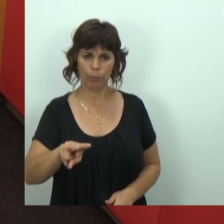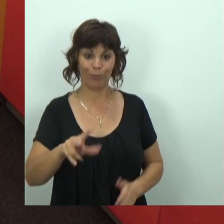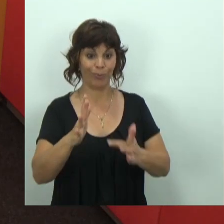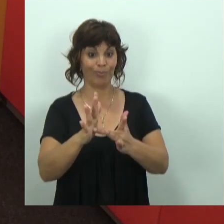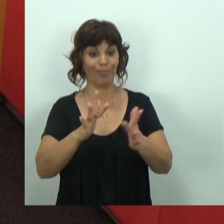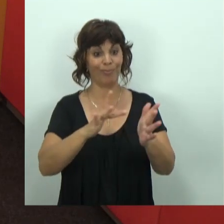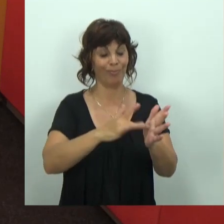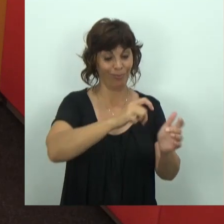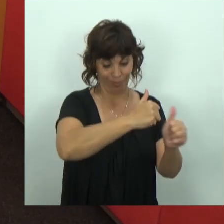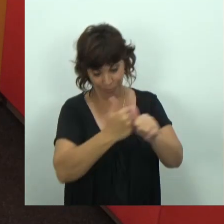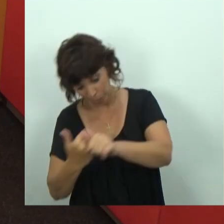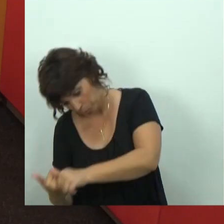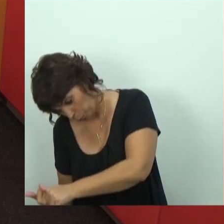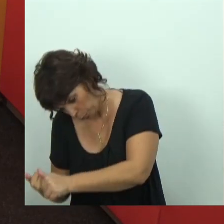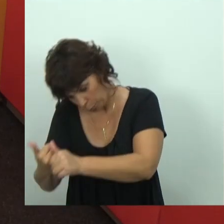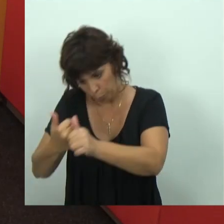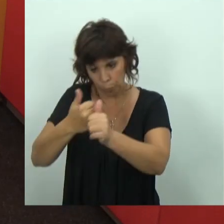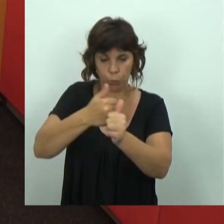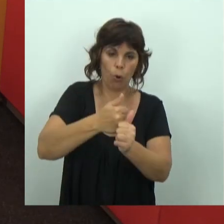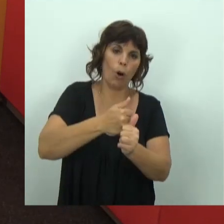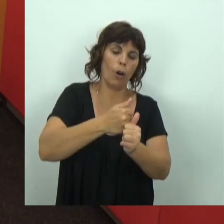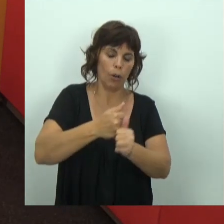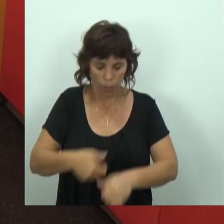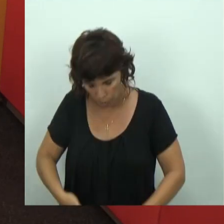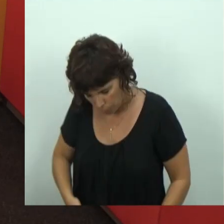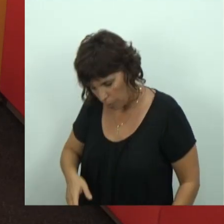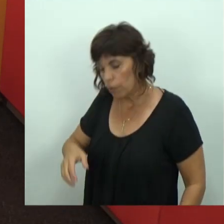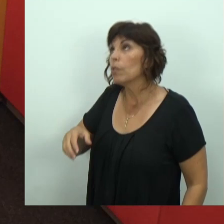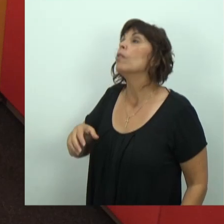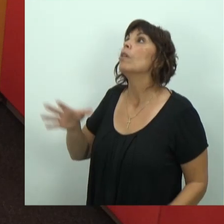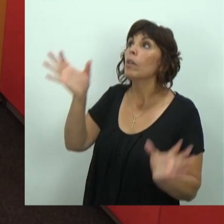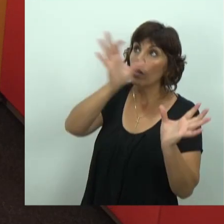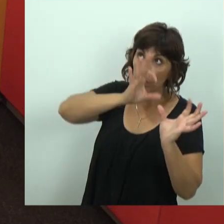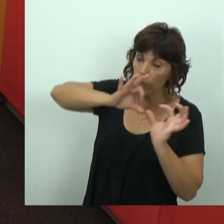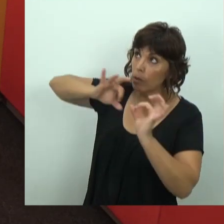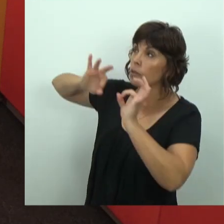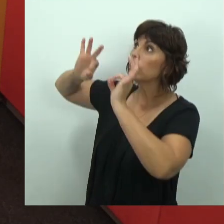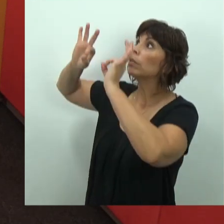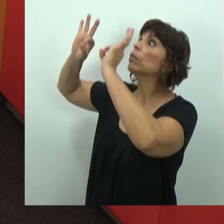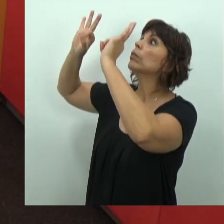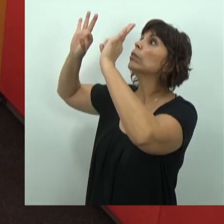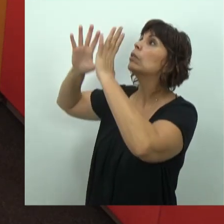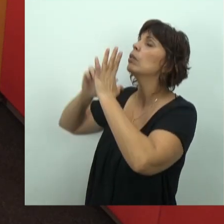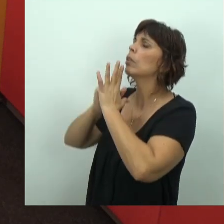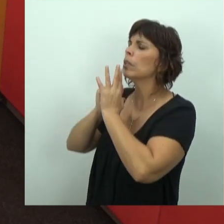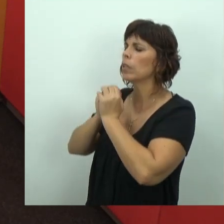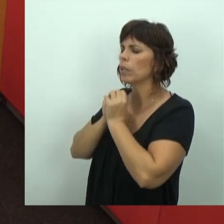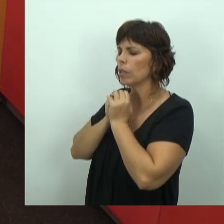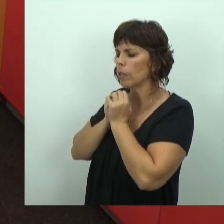levantó su vista al cielo, sus manos, oró. Dice Mateo